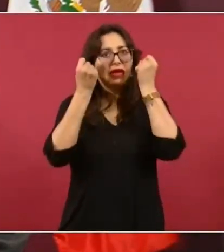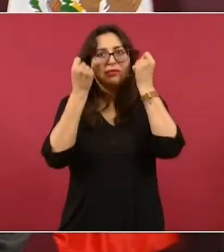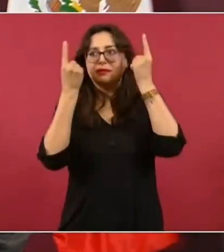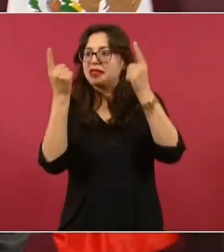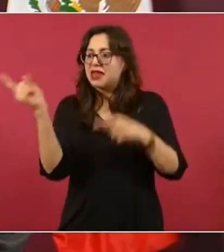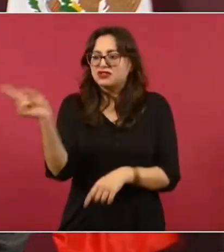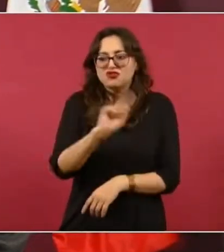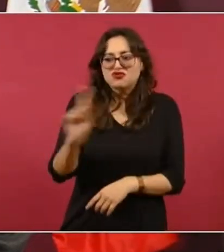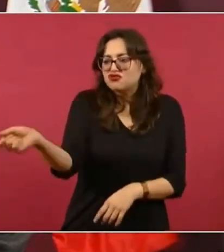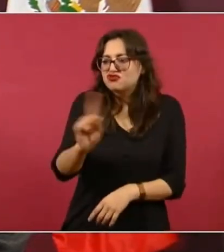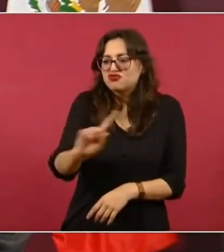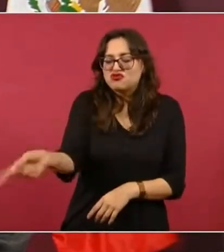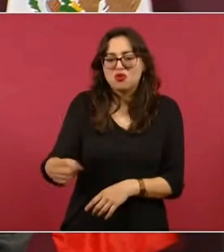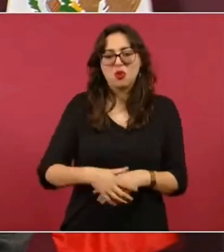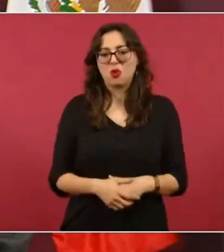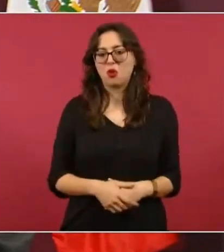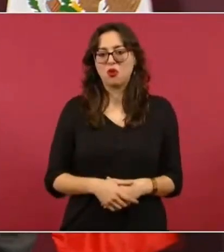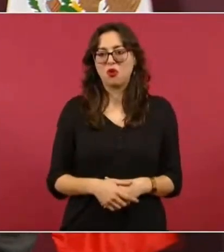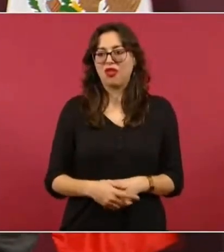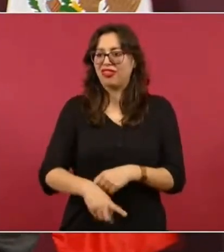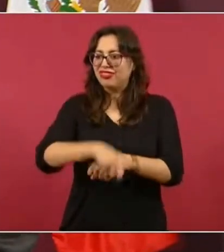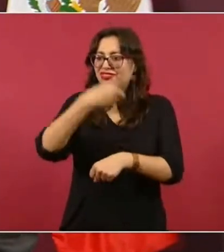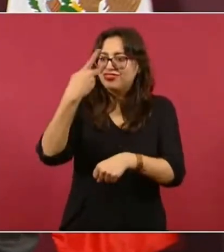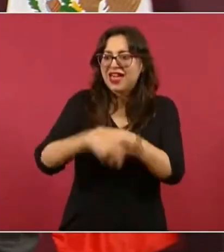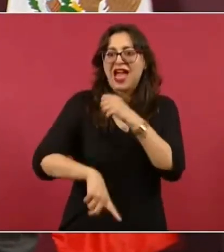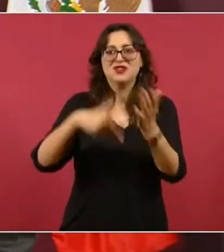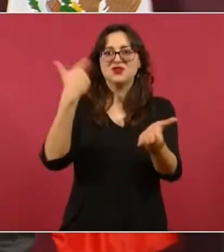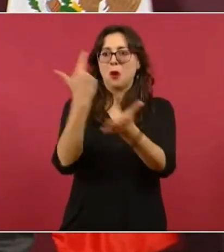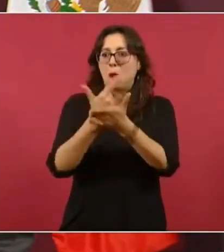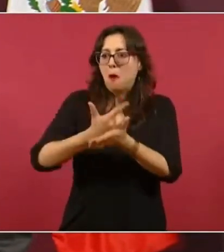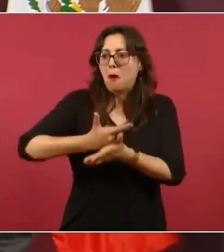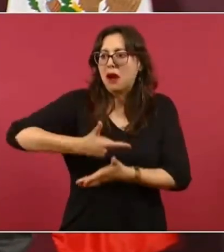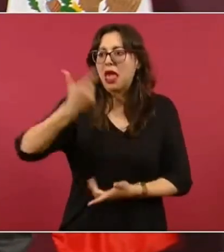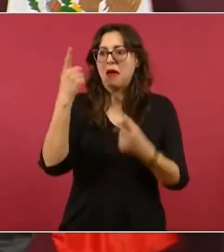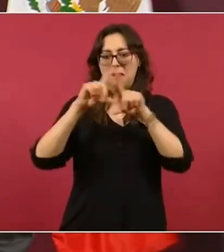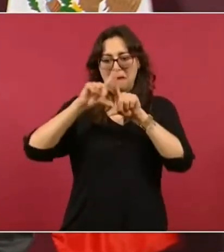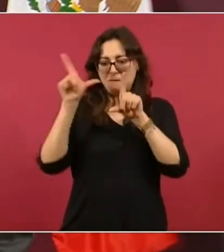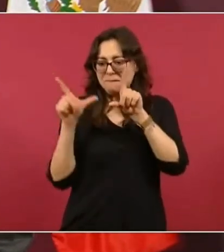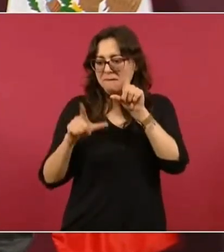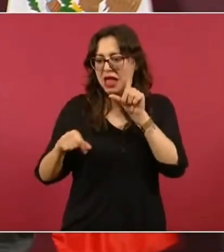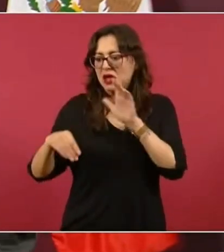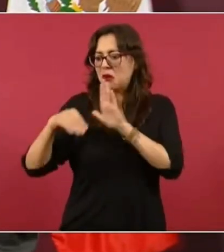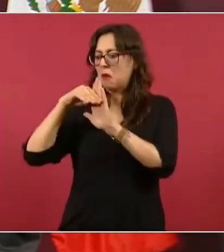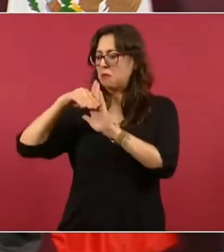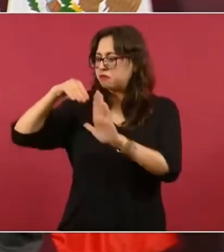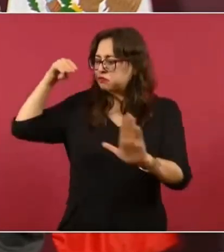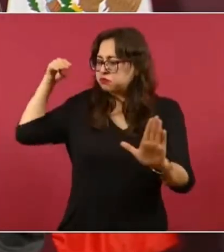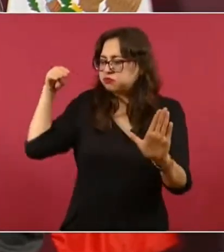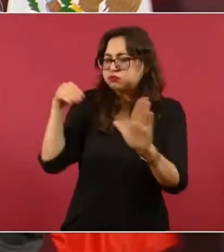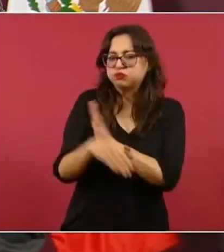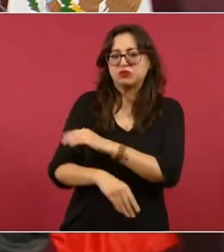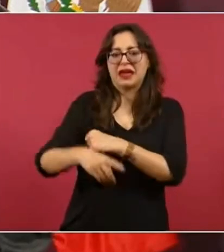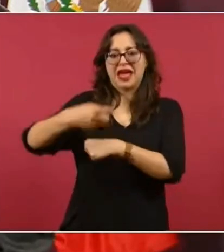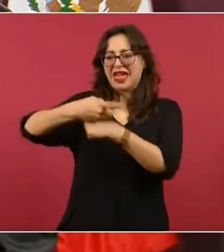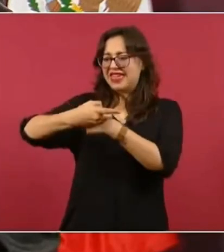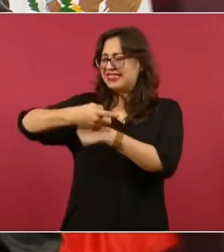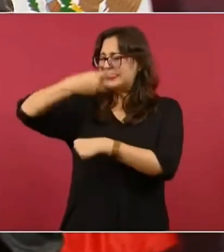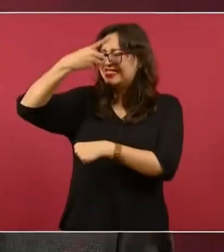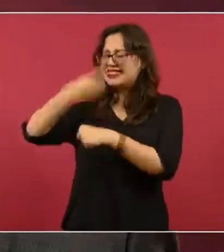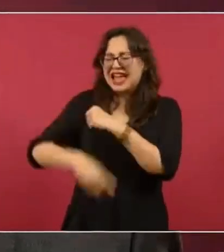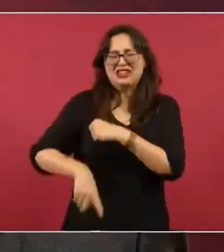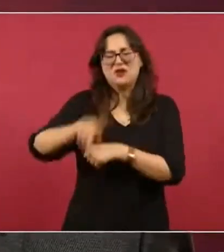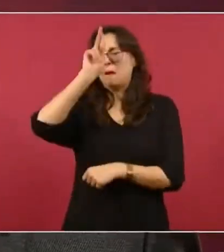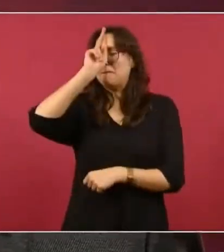corrupción, por el daño tan grande que le causa a México. Nada ha dañado